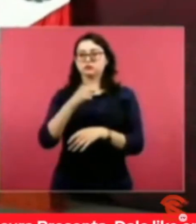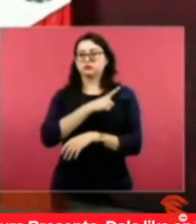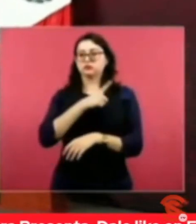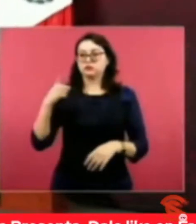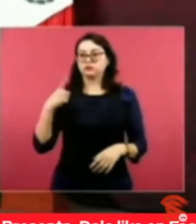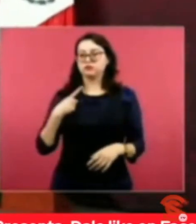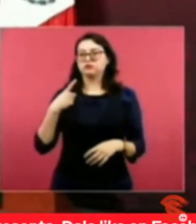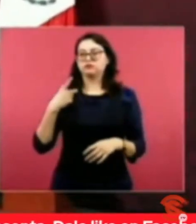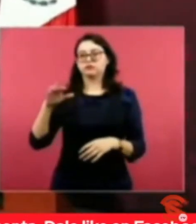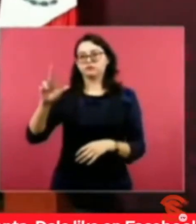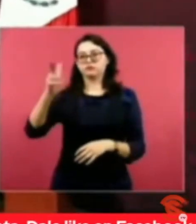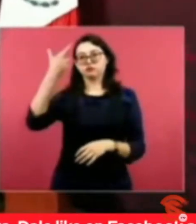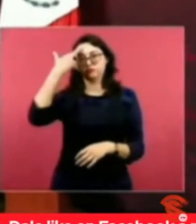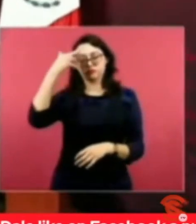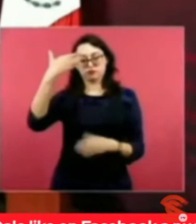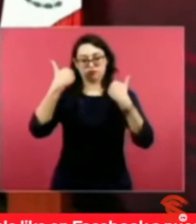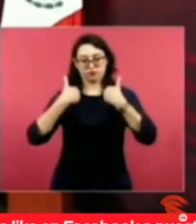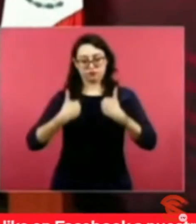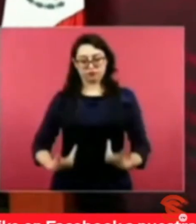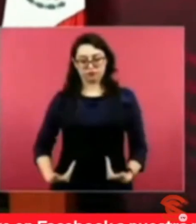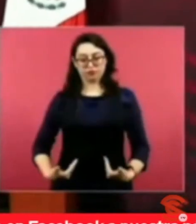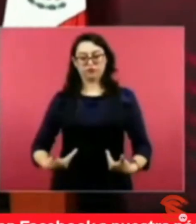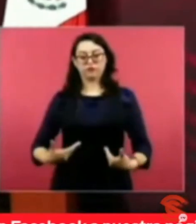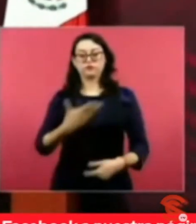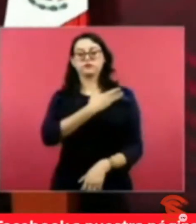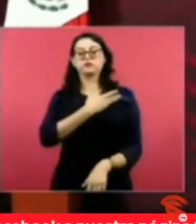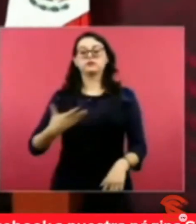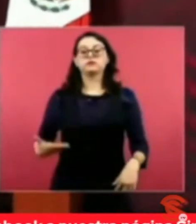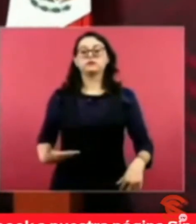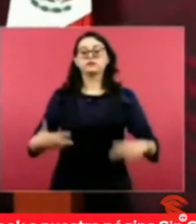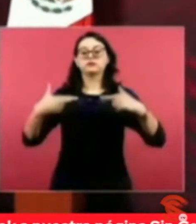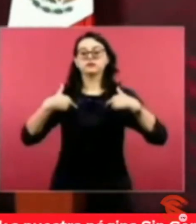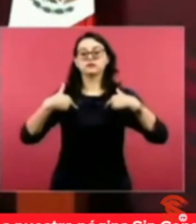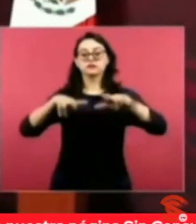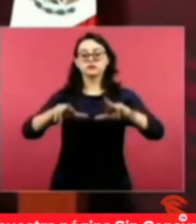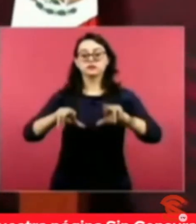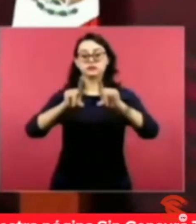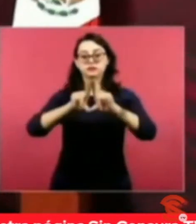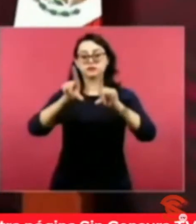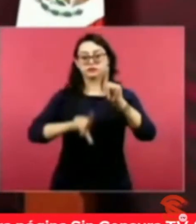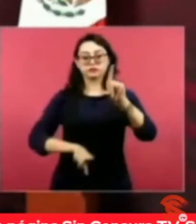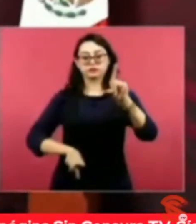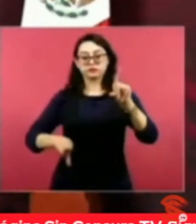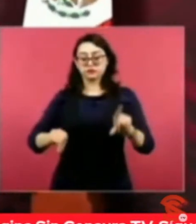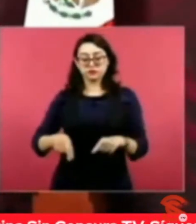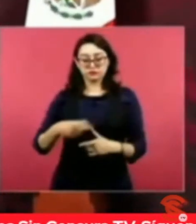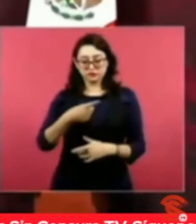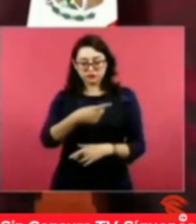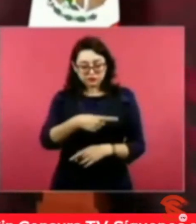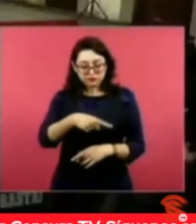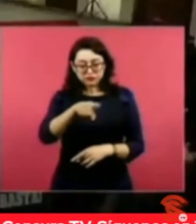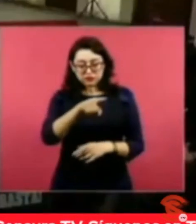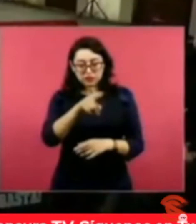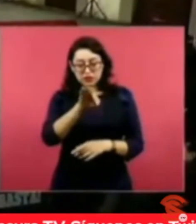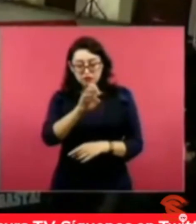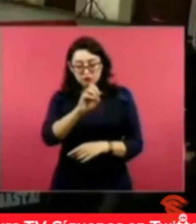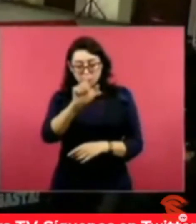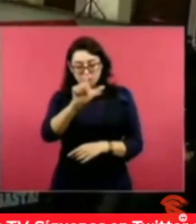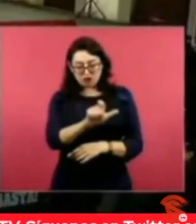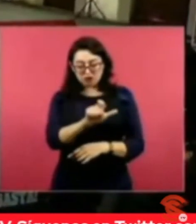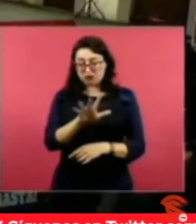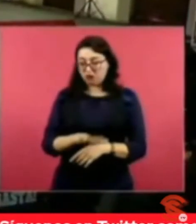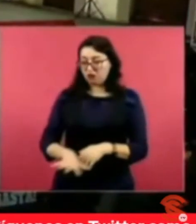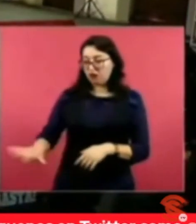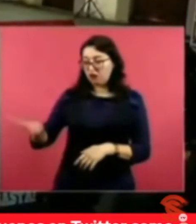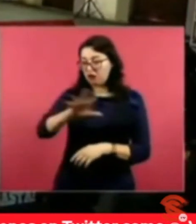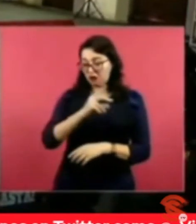Soy presidente de todos los mexicanos. Y no se puede ofender a la